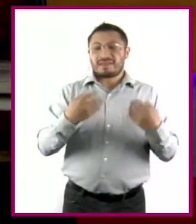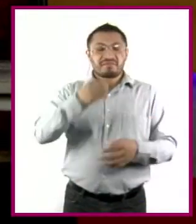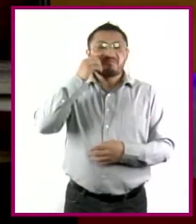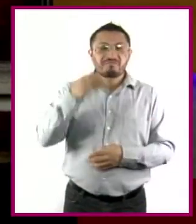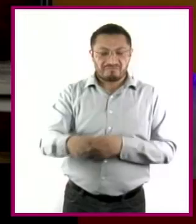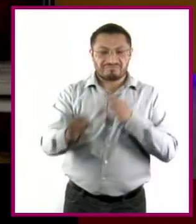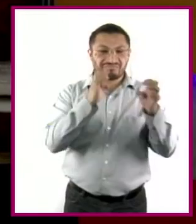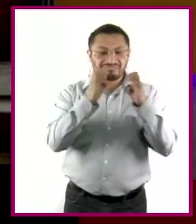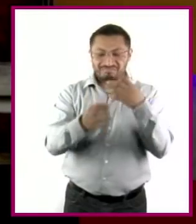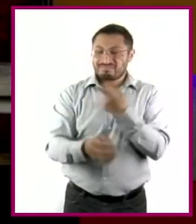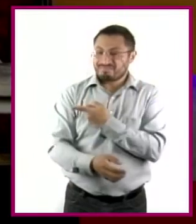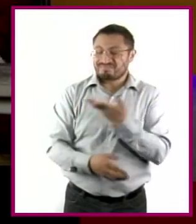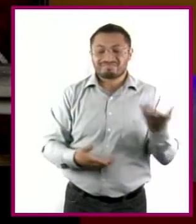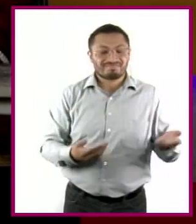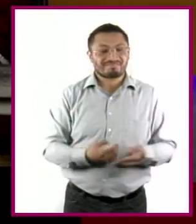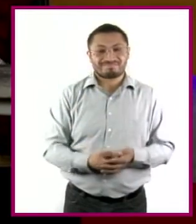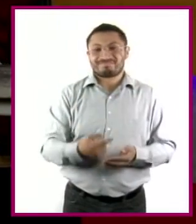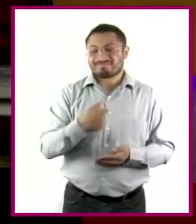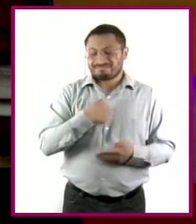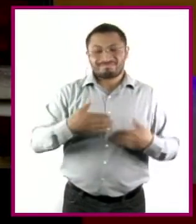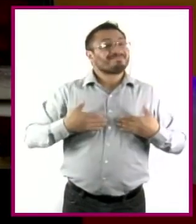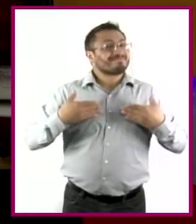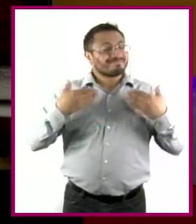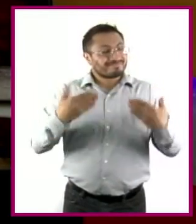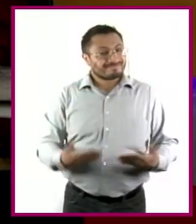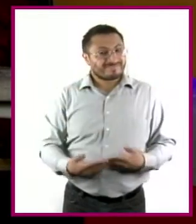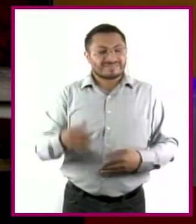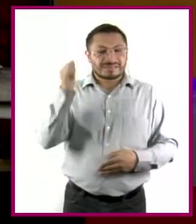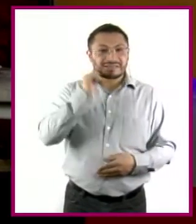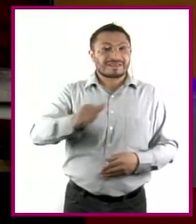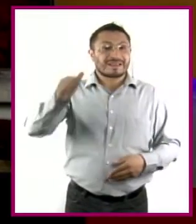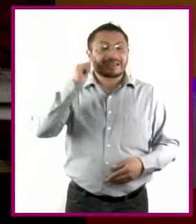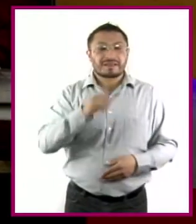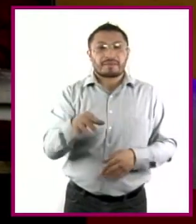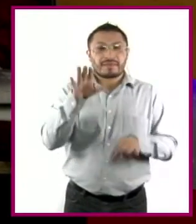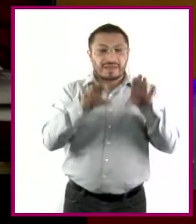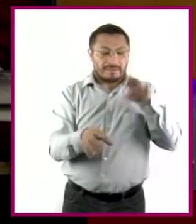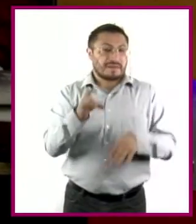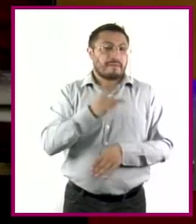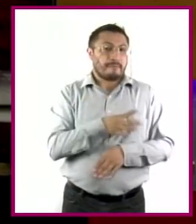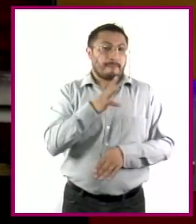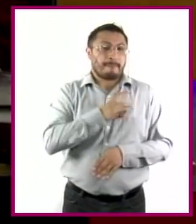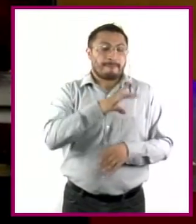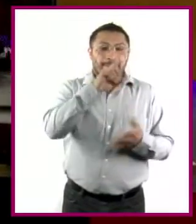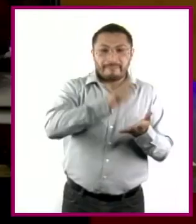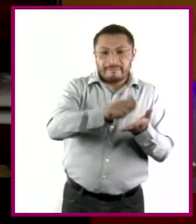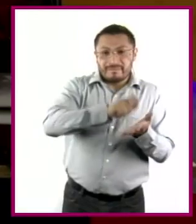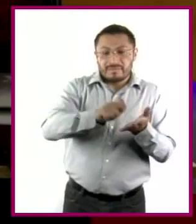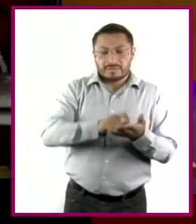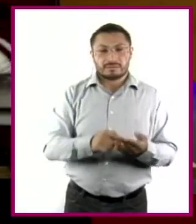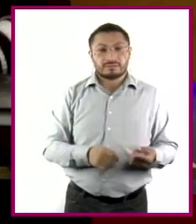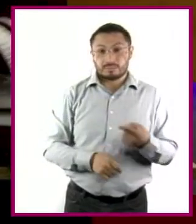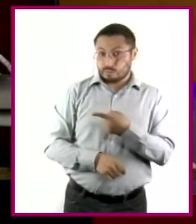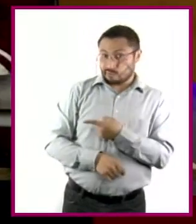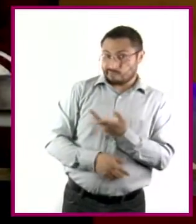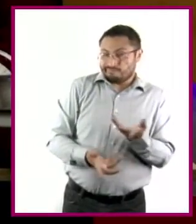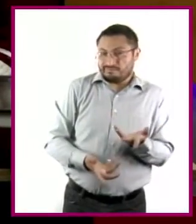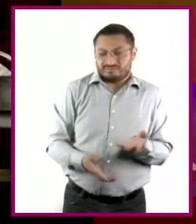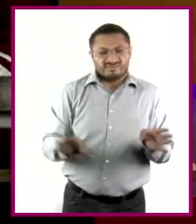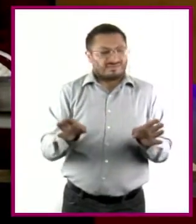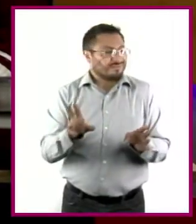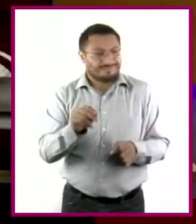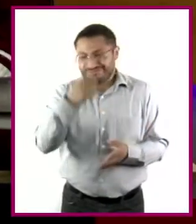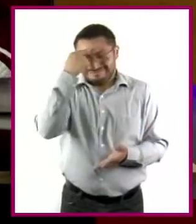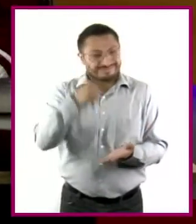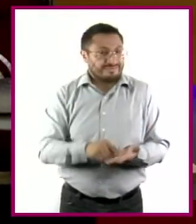nuestro entrevistado! Debo confesarte que siempre he tenido mucho miedo de hacer un ensayo. ¿Cómo? ¿Tú? ¿Cómo crees,